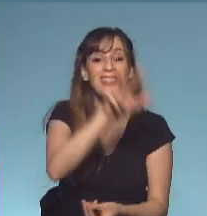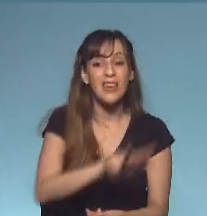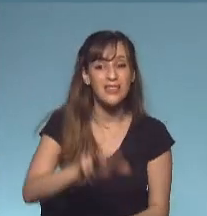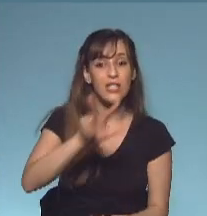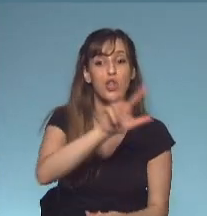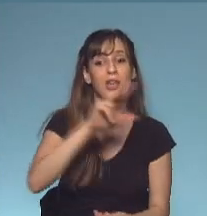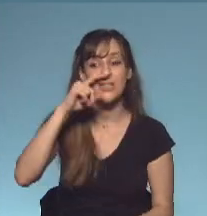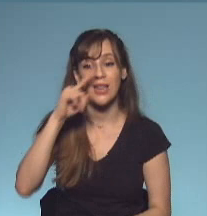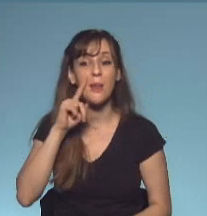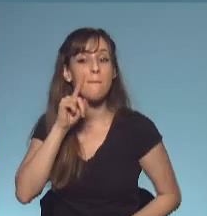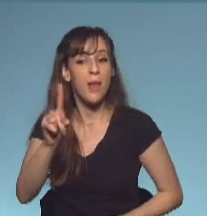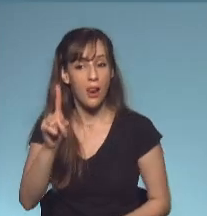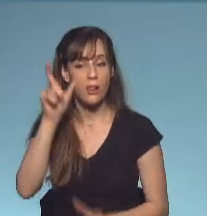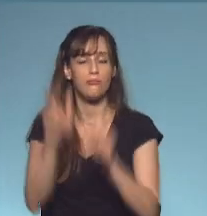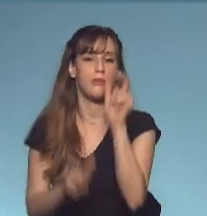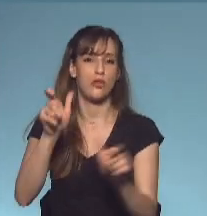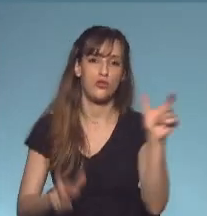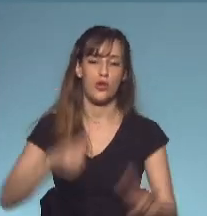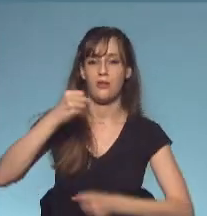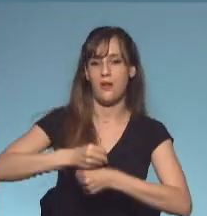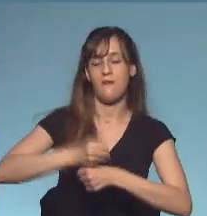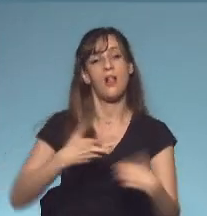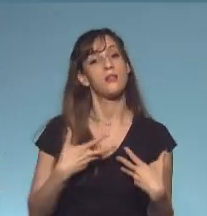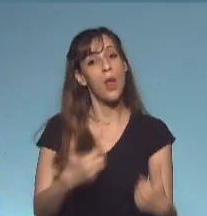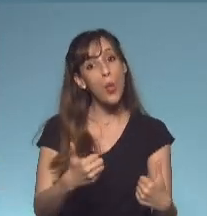337.000 trabajadores y trabajadoras de la salud.